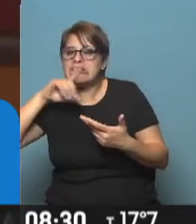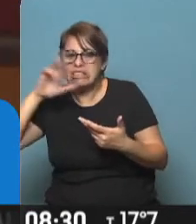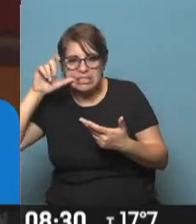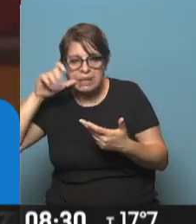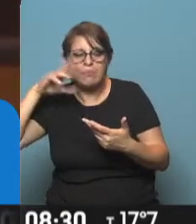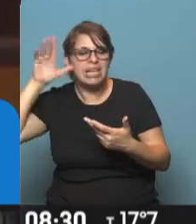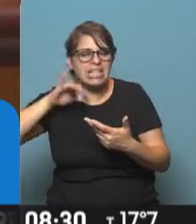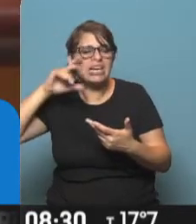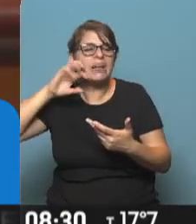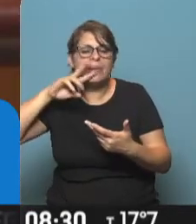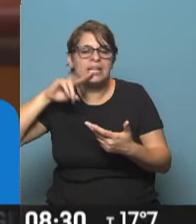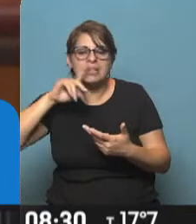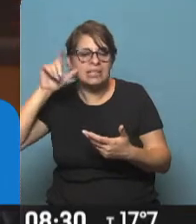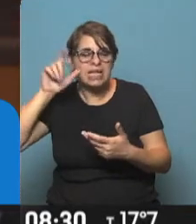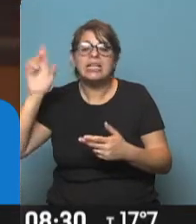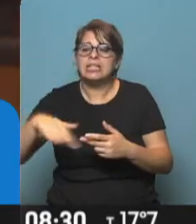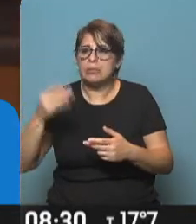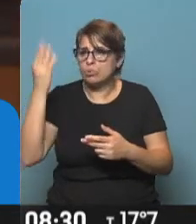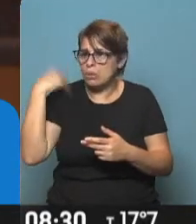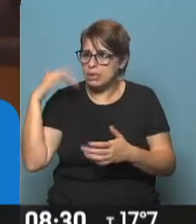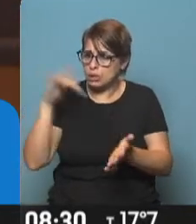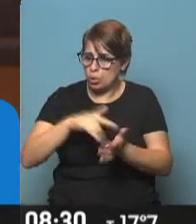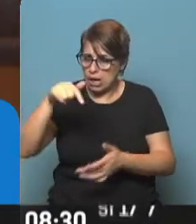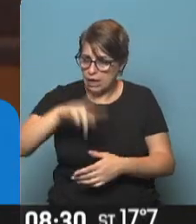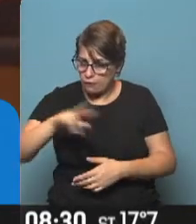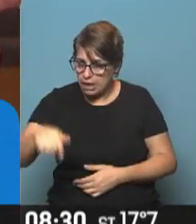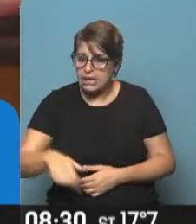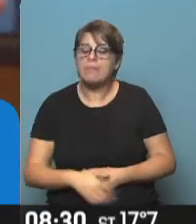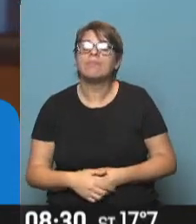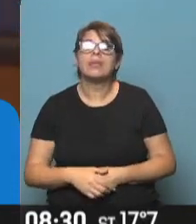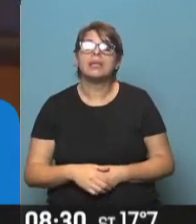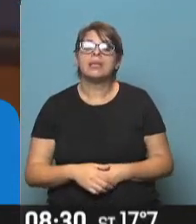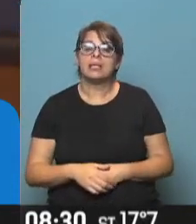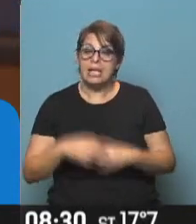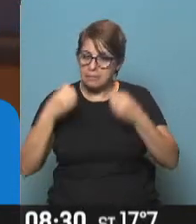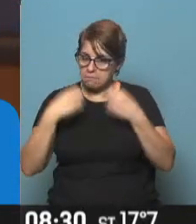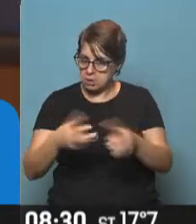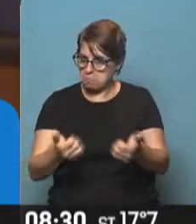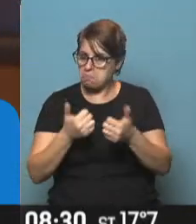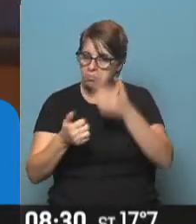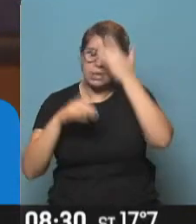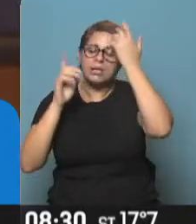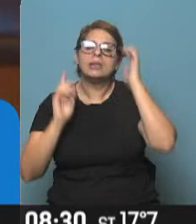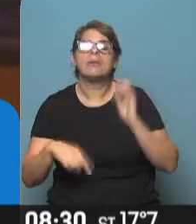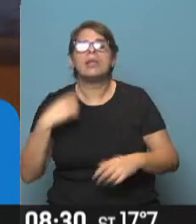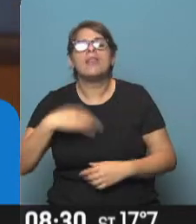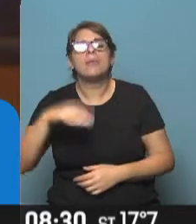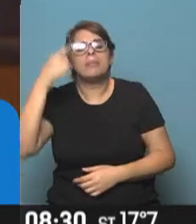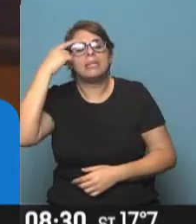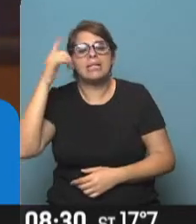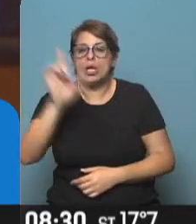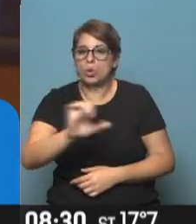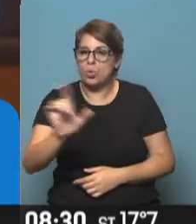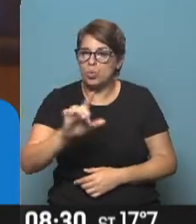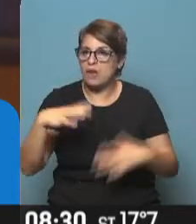reverte que también ha venido más de una vez en nuestra feria entonces es un arranque que además hay que considerar que el lunes es